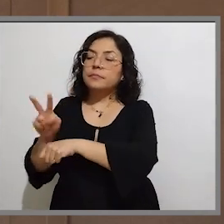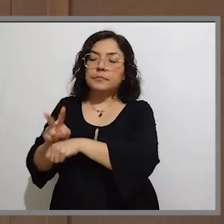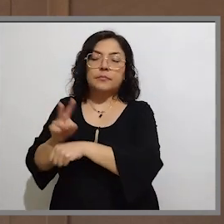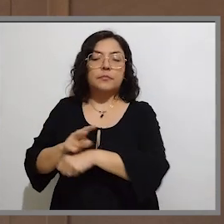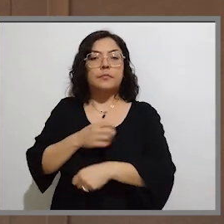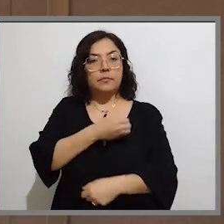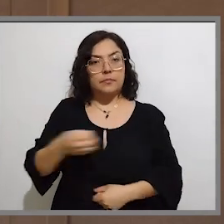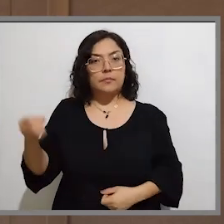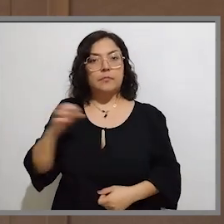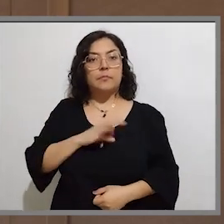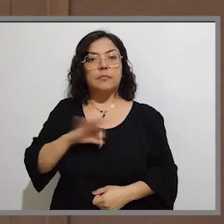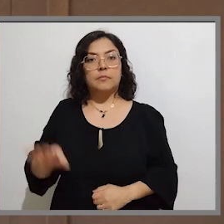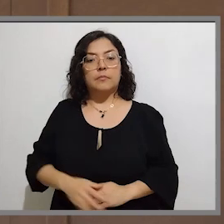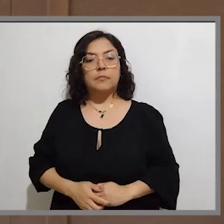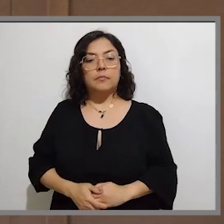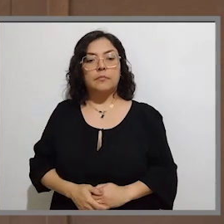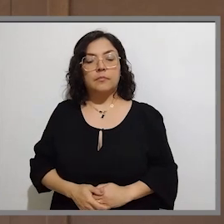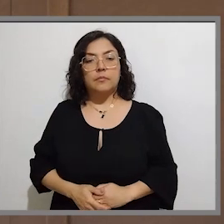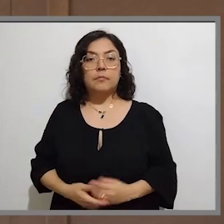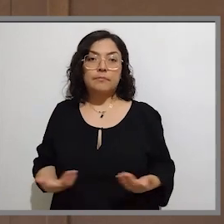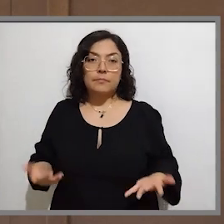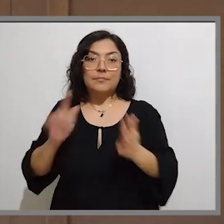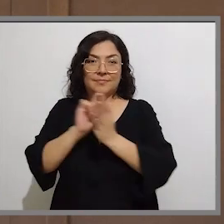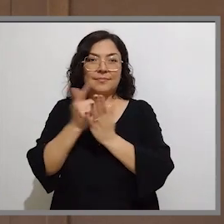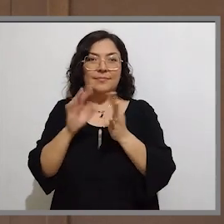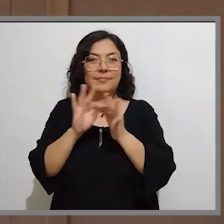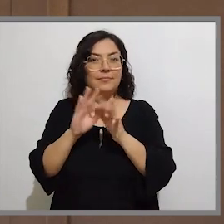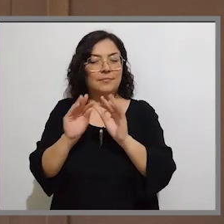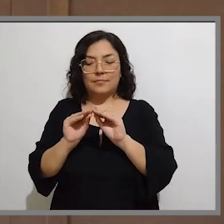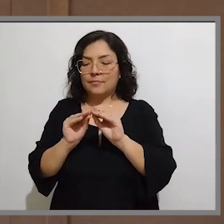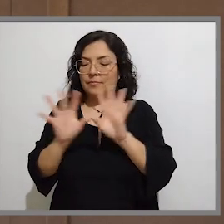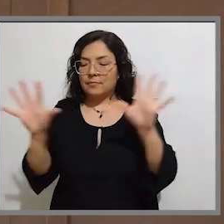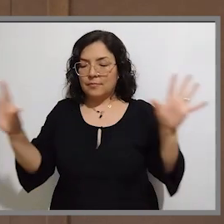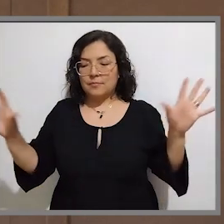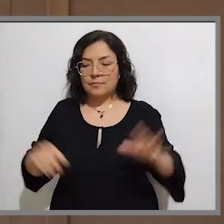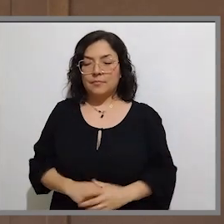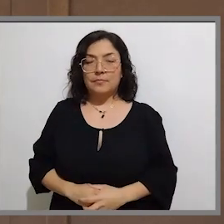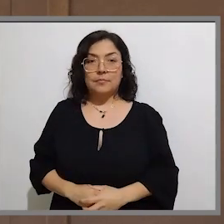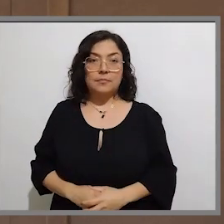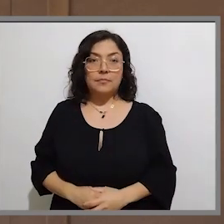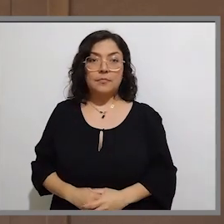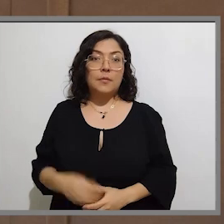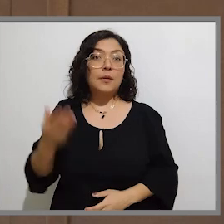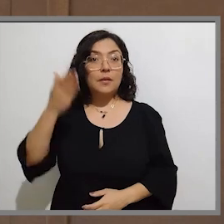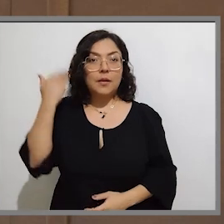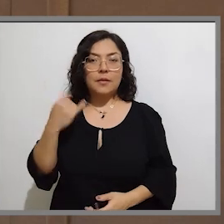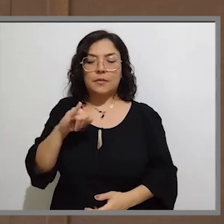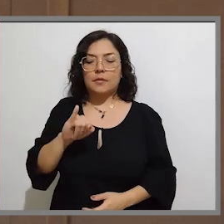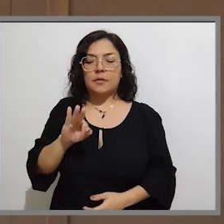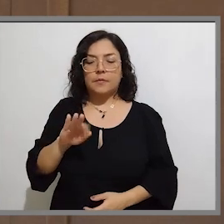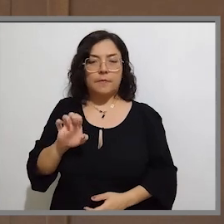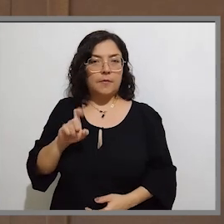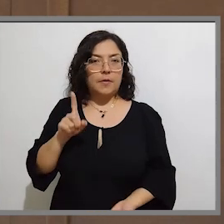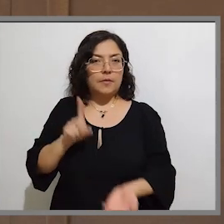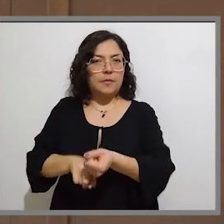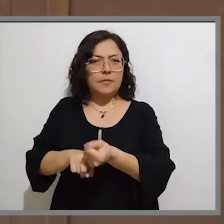de ello, también da cuenta de cómo fue ese proceso legislativo y cómo hacia el interior del entonces Instituto Federal Electoral,